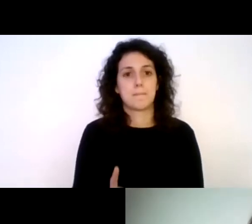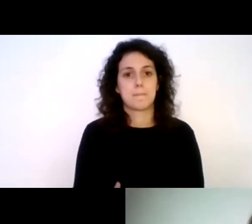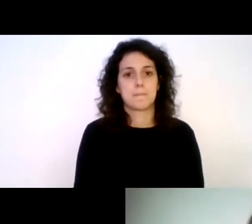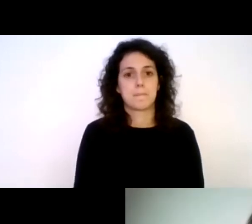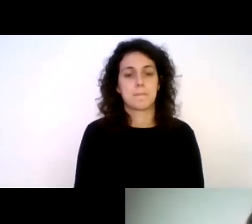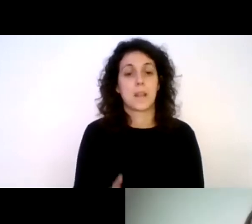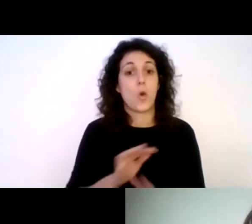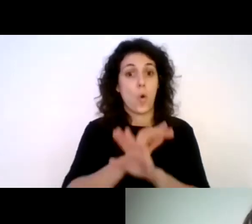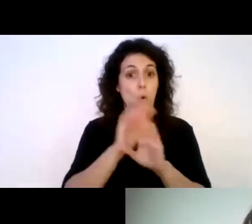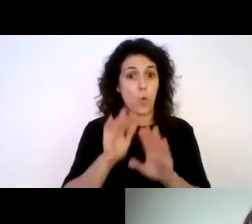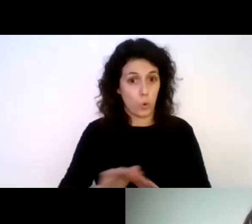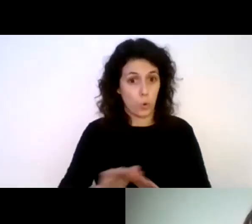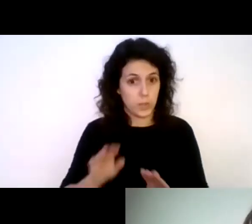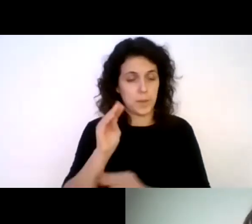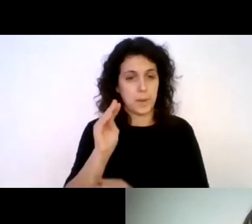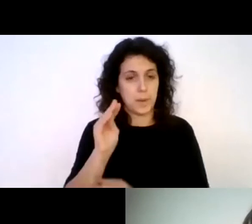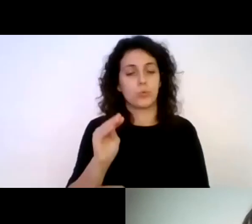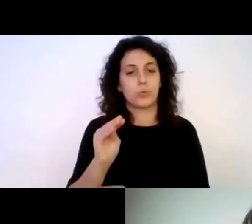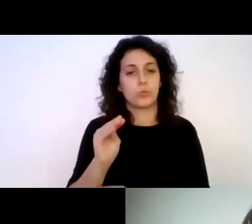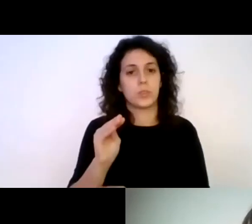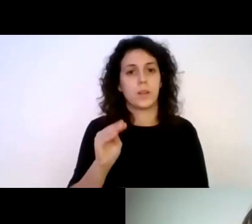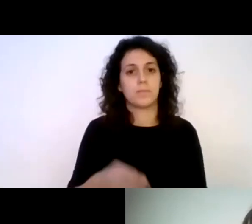Una última pregunta de Priv,